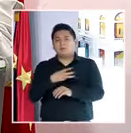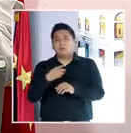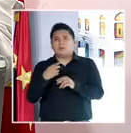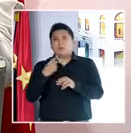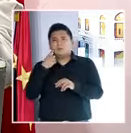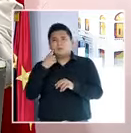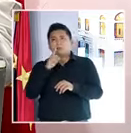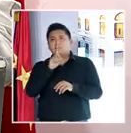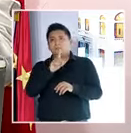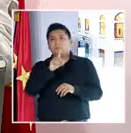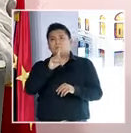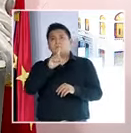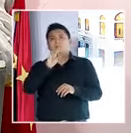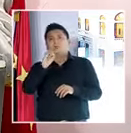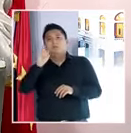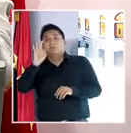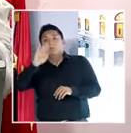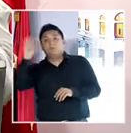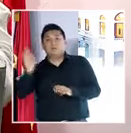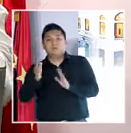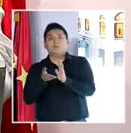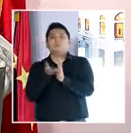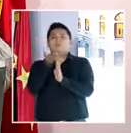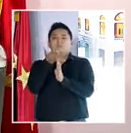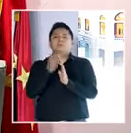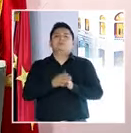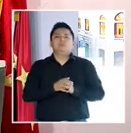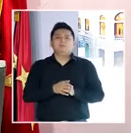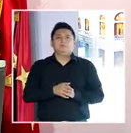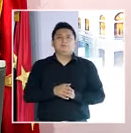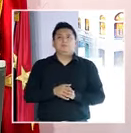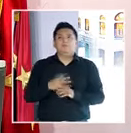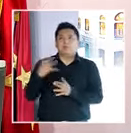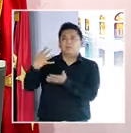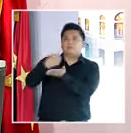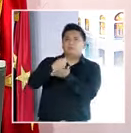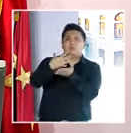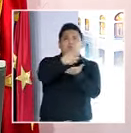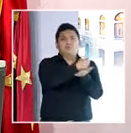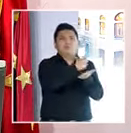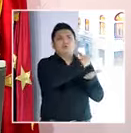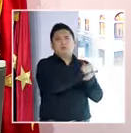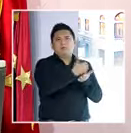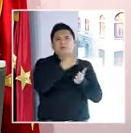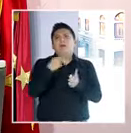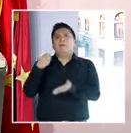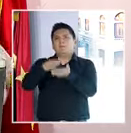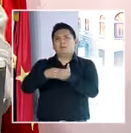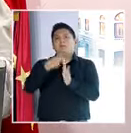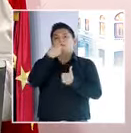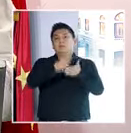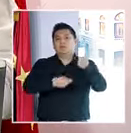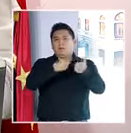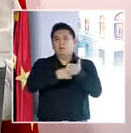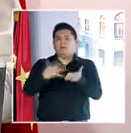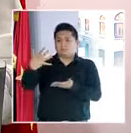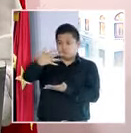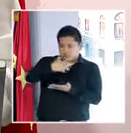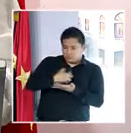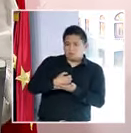del 103%. Algunos de estos tributos han permitido jalonar